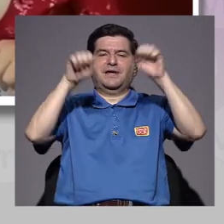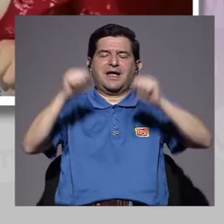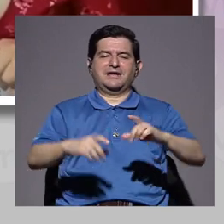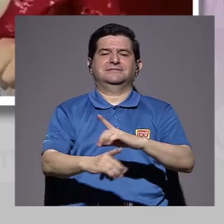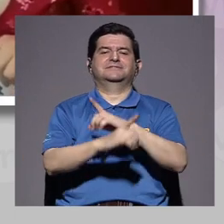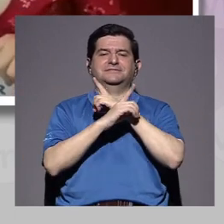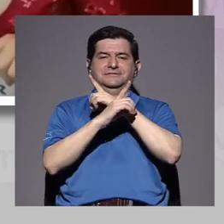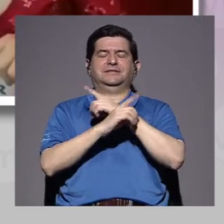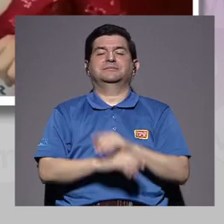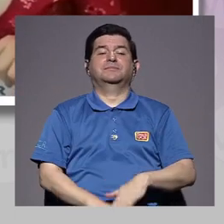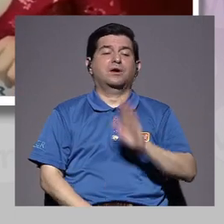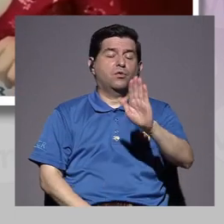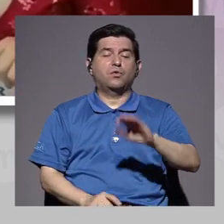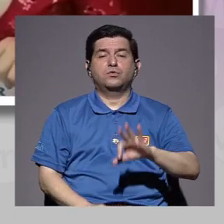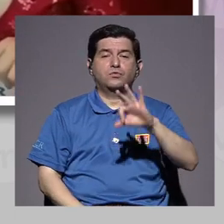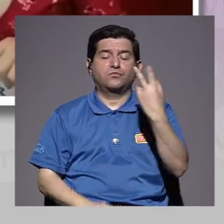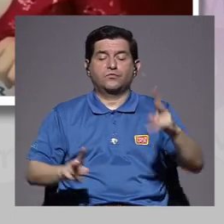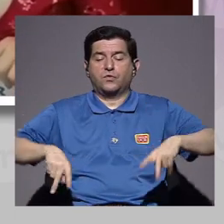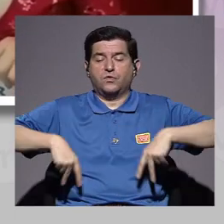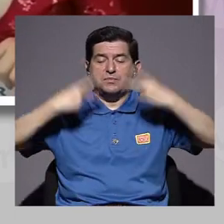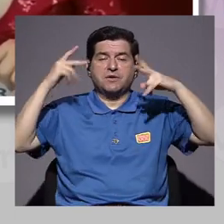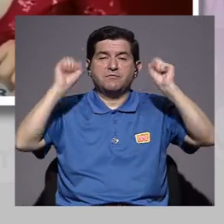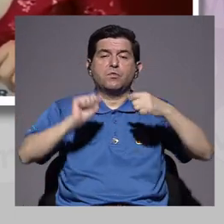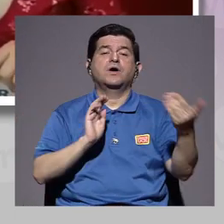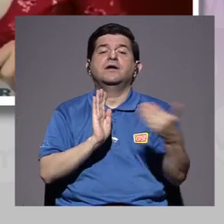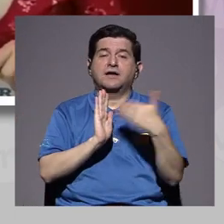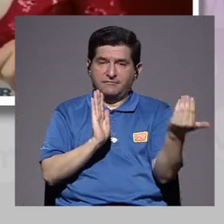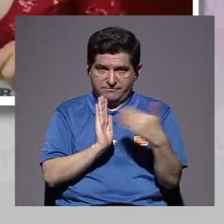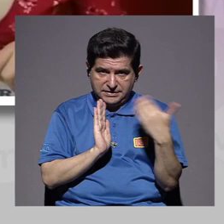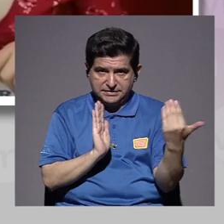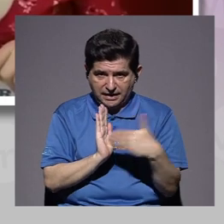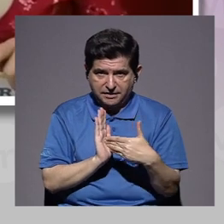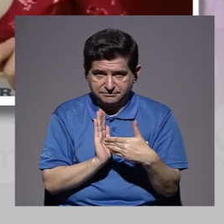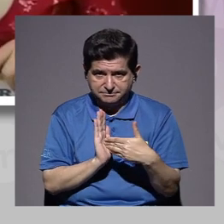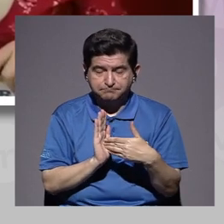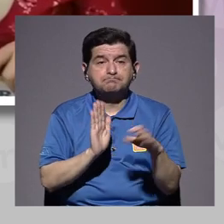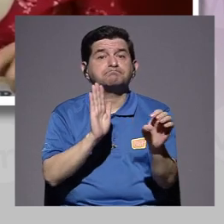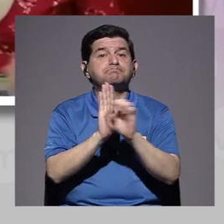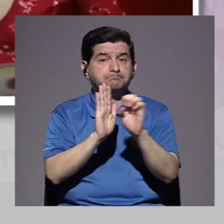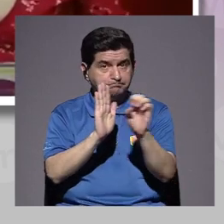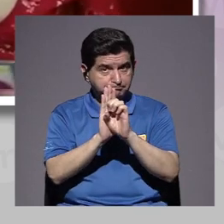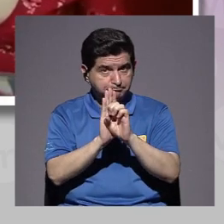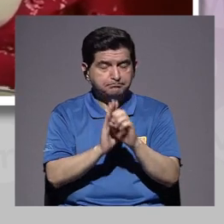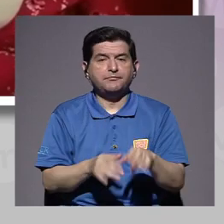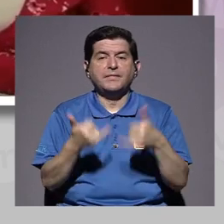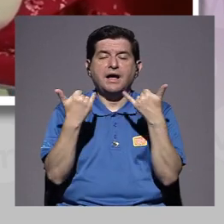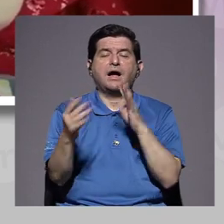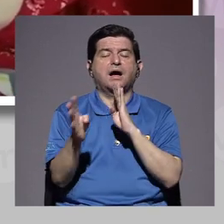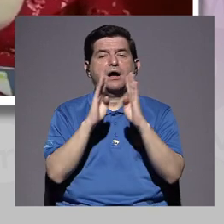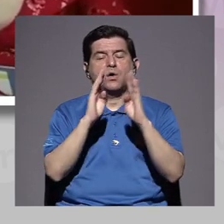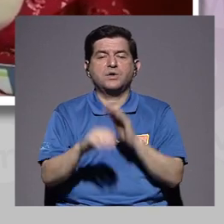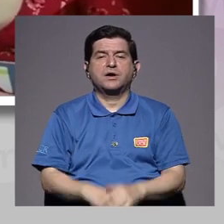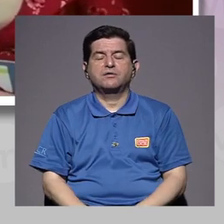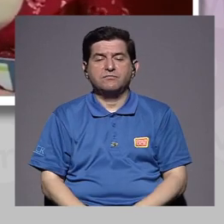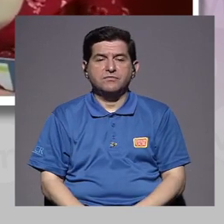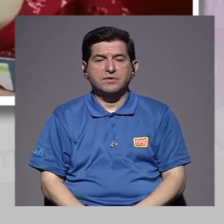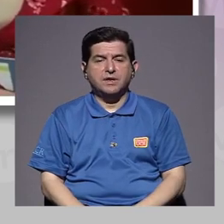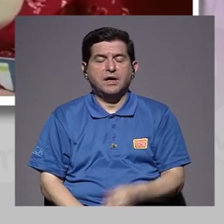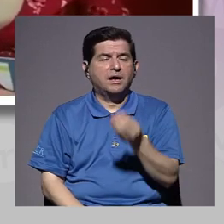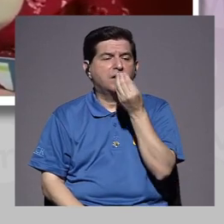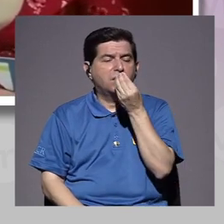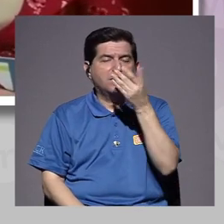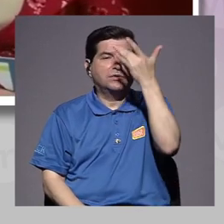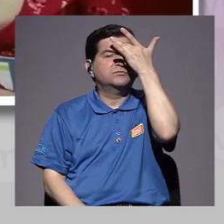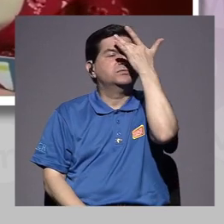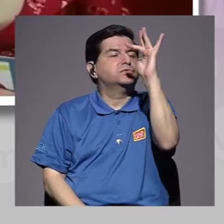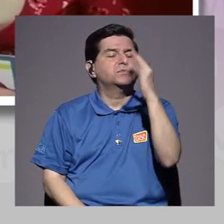inmunológico o su estilo de vida podría perjudicarlo. Entonces, por ejemplo, Ahora que hablábamos de consumir de forma